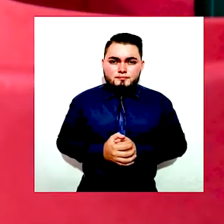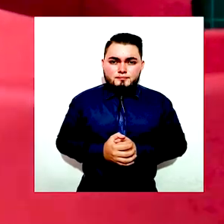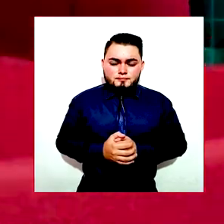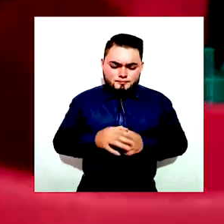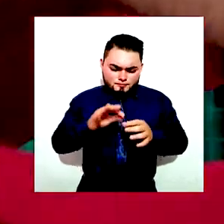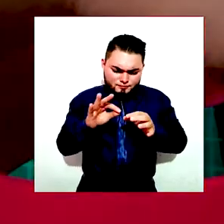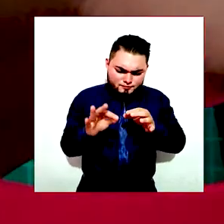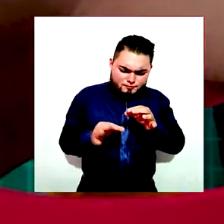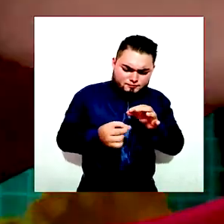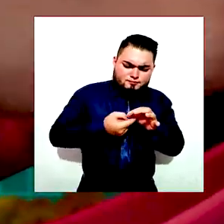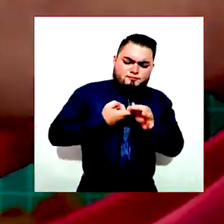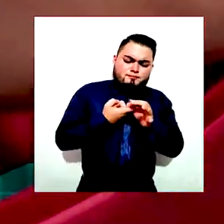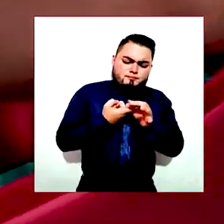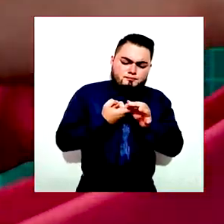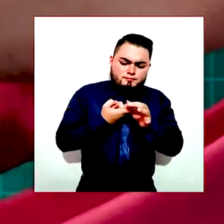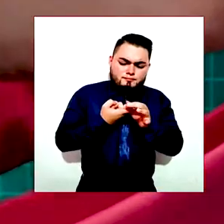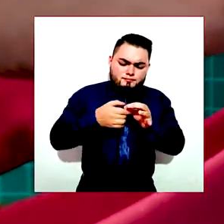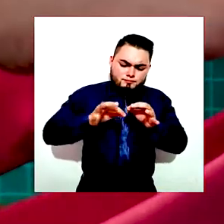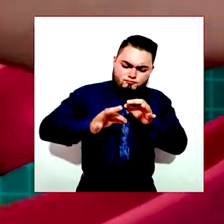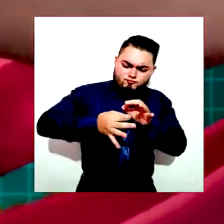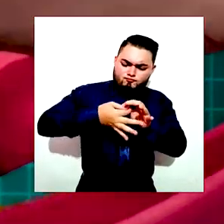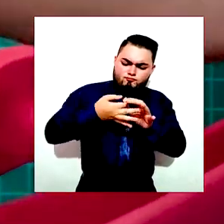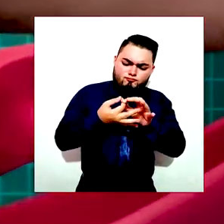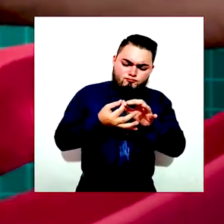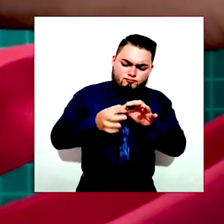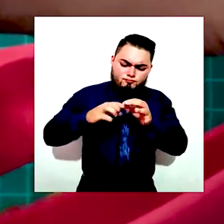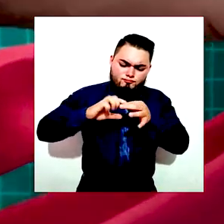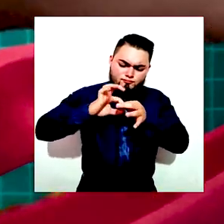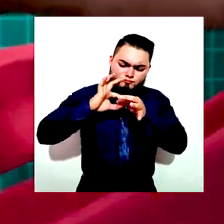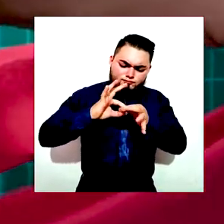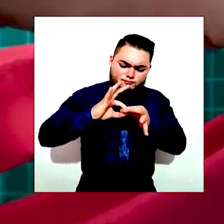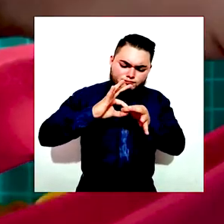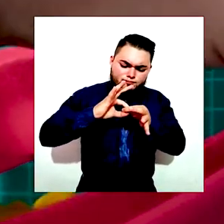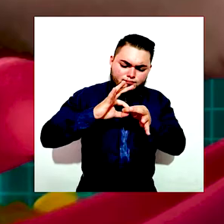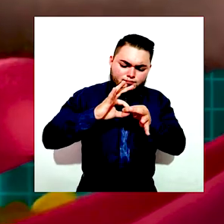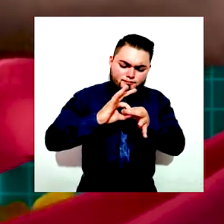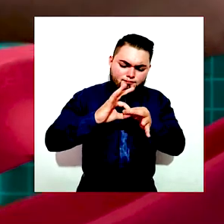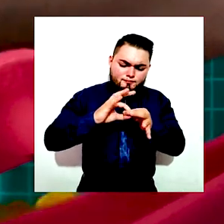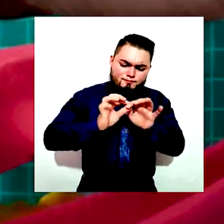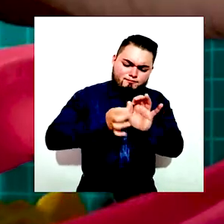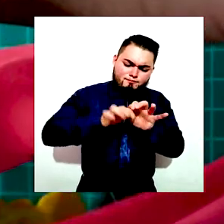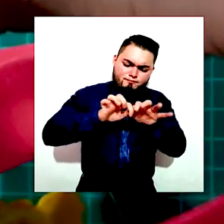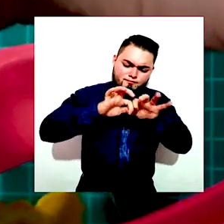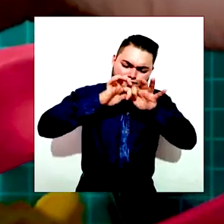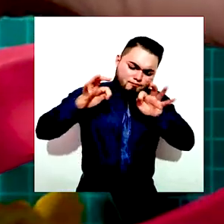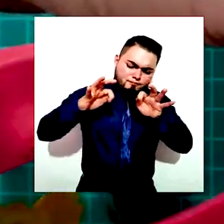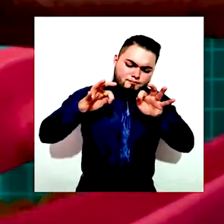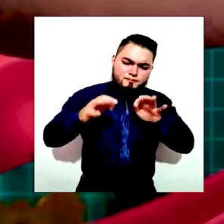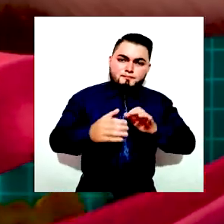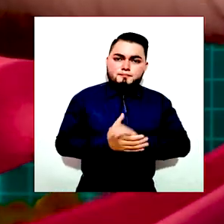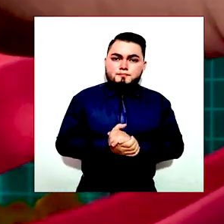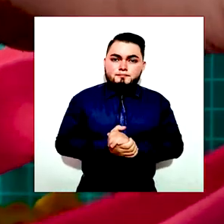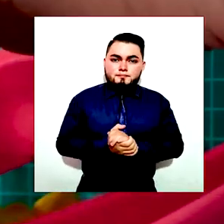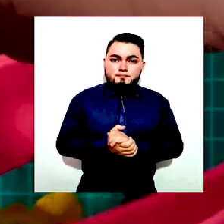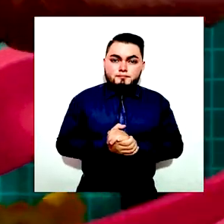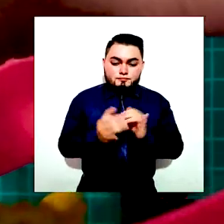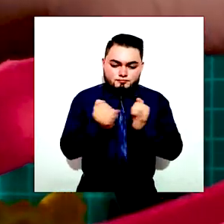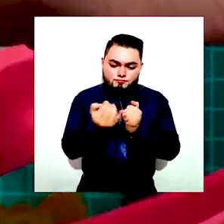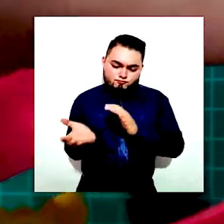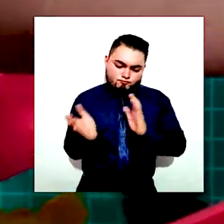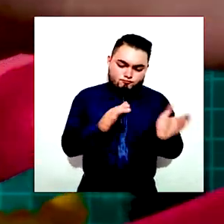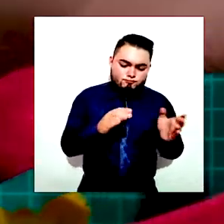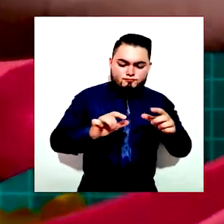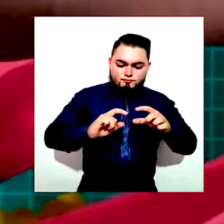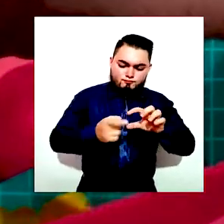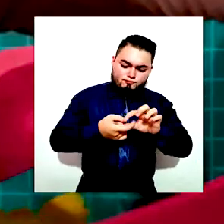Pasa un extremo de la cinta elástica dentro del orificio en la tira de foamy. y haz un nudo. Haz lo mismo